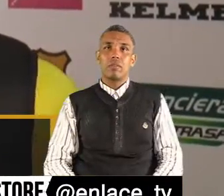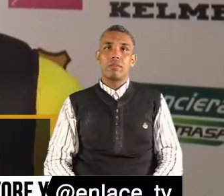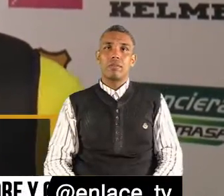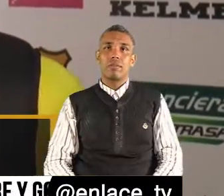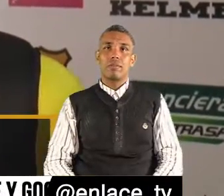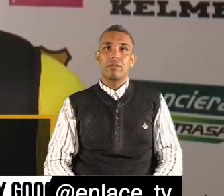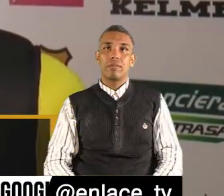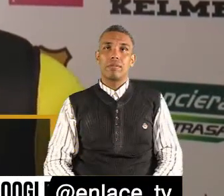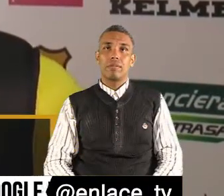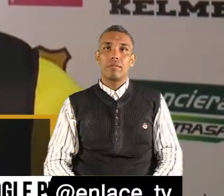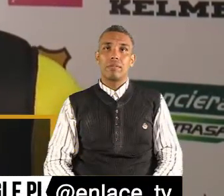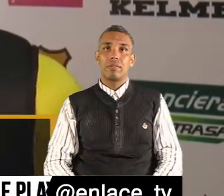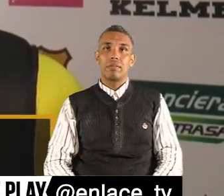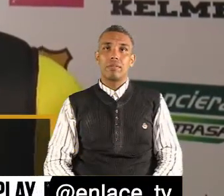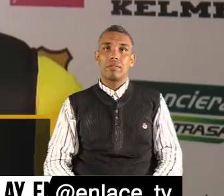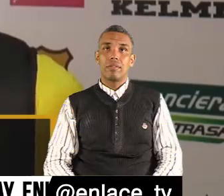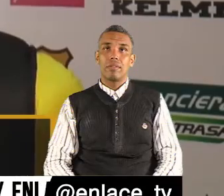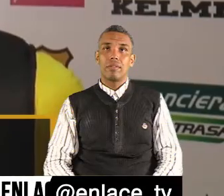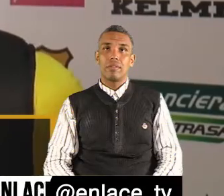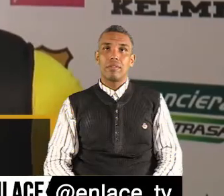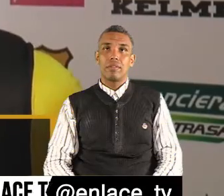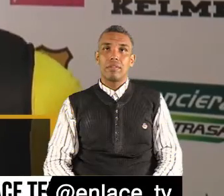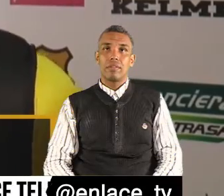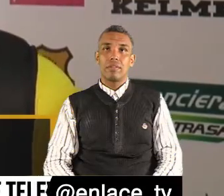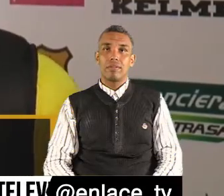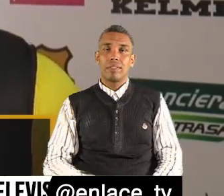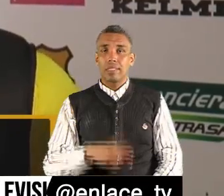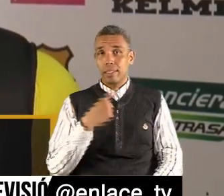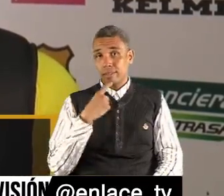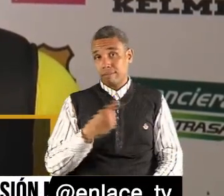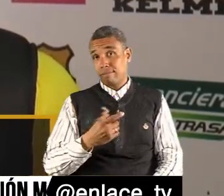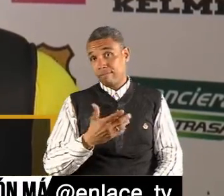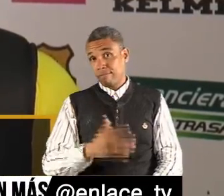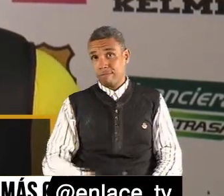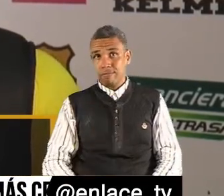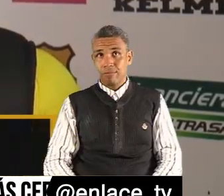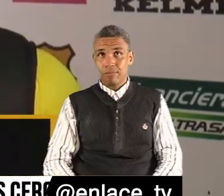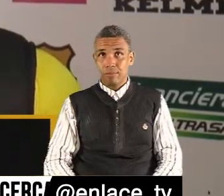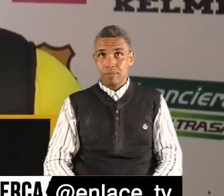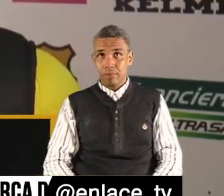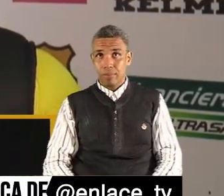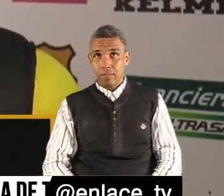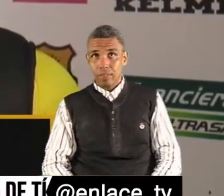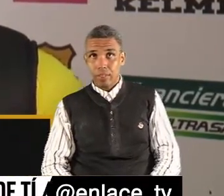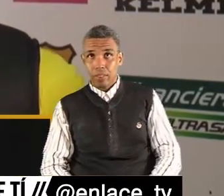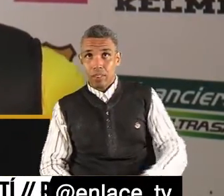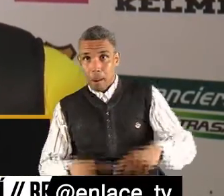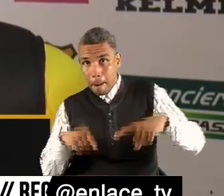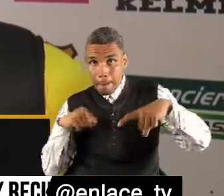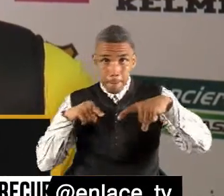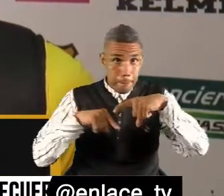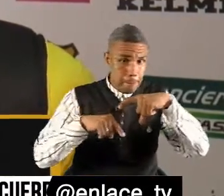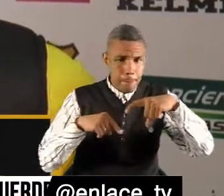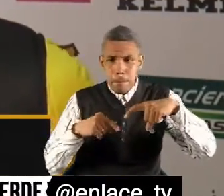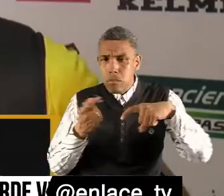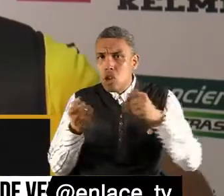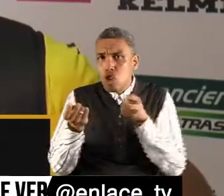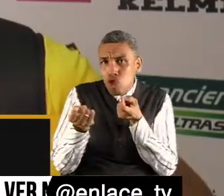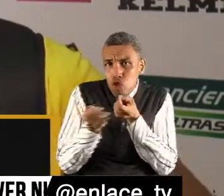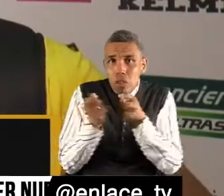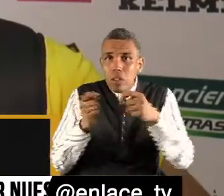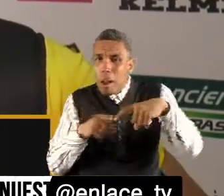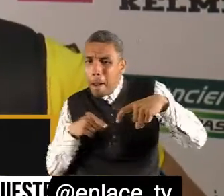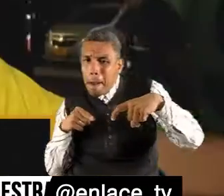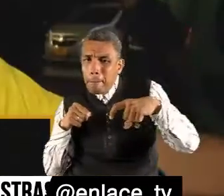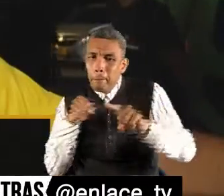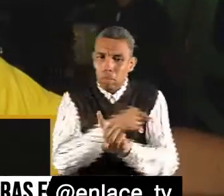difícil. Da un poco de impotencia no poder marcar, tener las oportunidades y de pronto no concretarlas. Yo creo que eso da